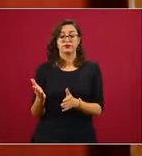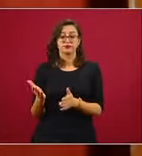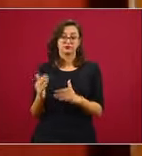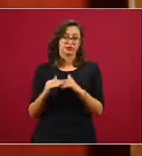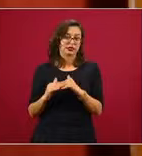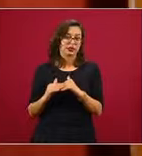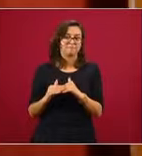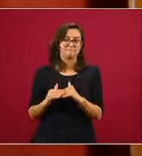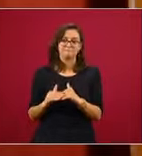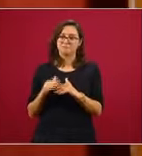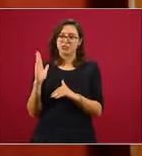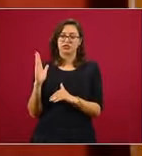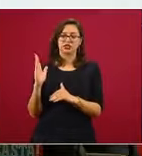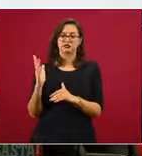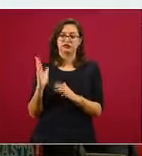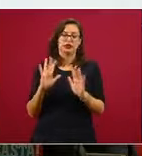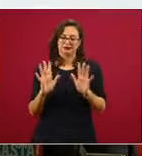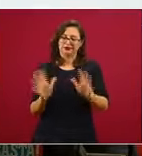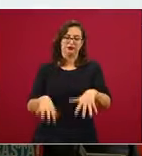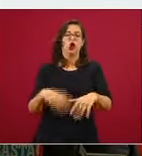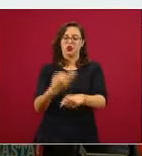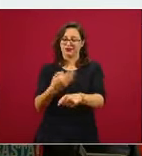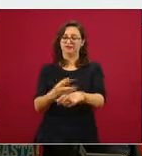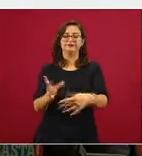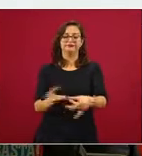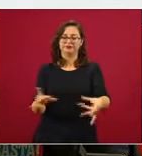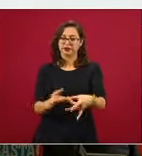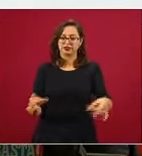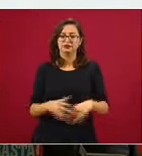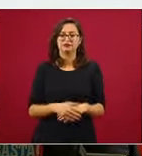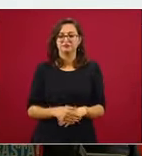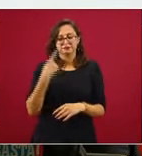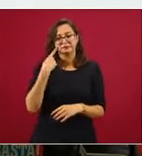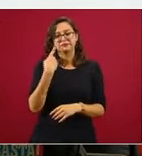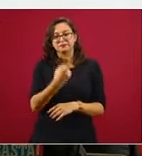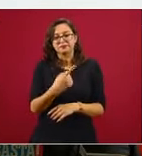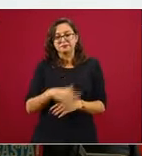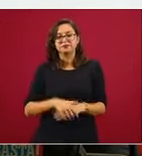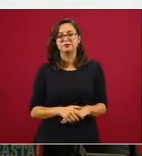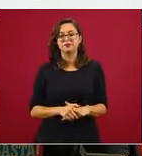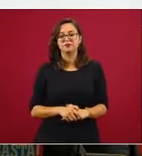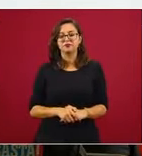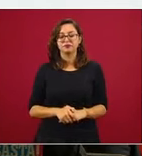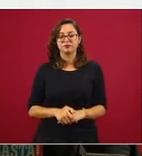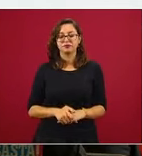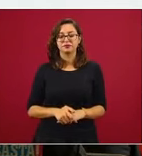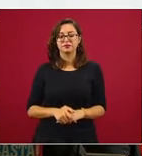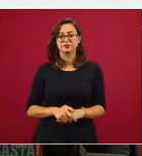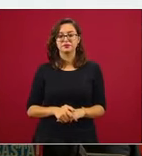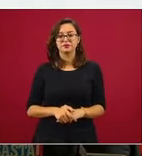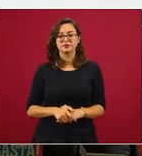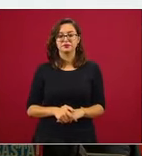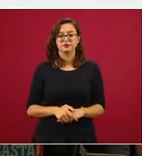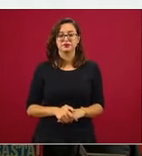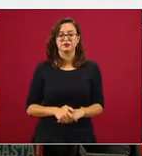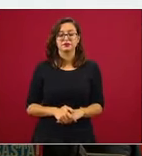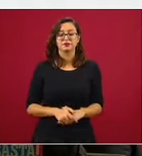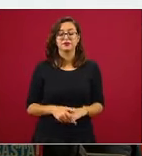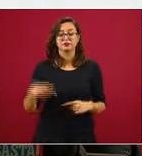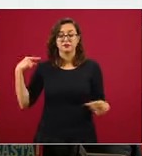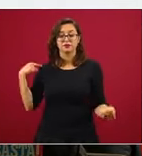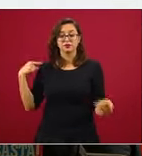encima de los 30. Vamos a empezar, por favor. Tenemos quienes en promedio en las